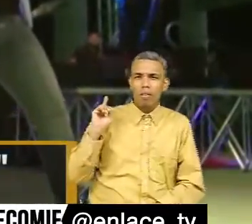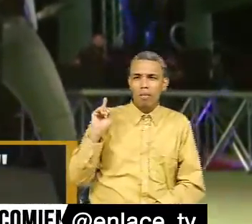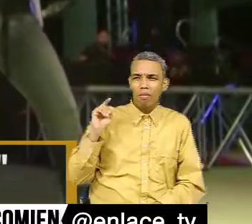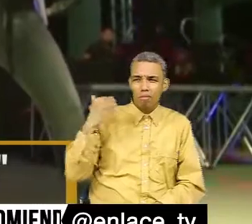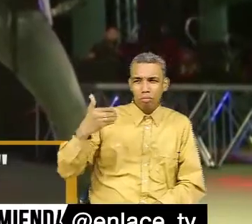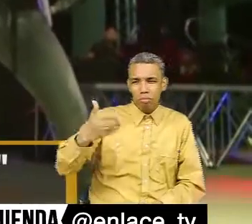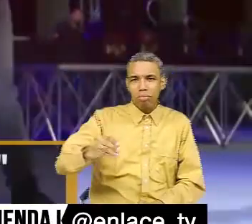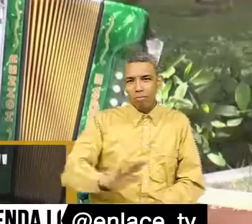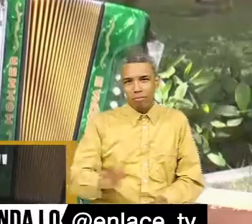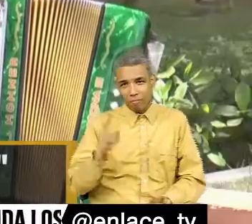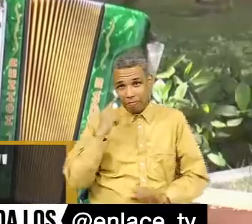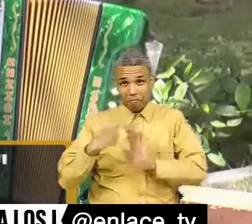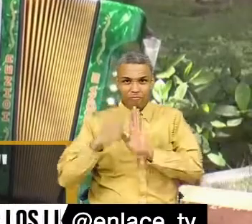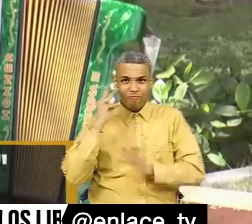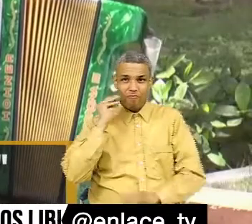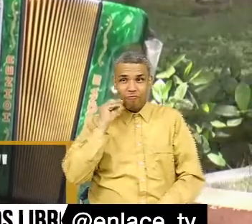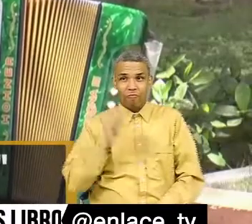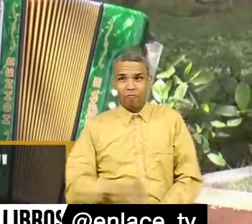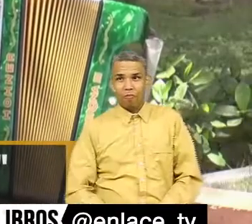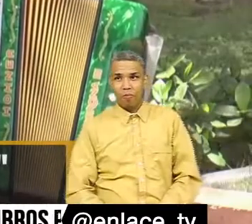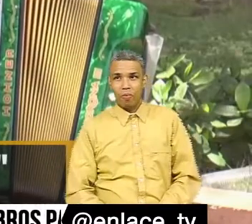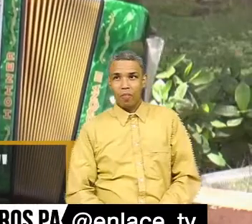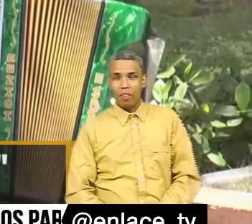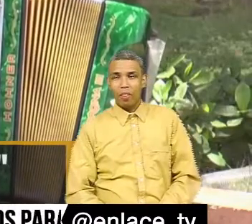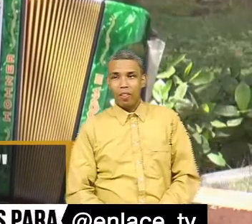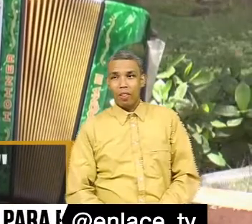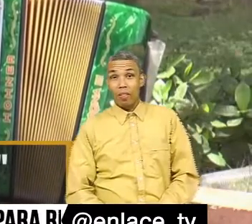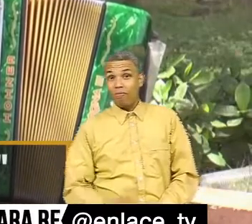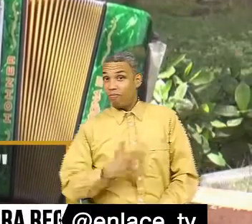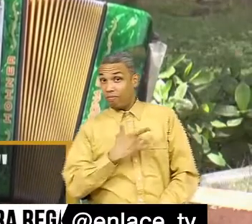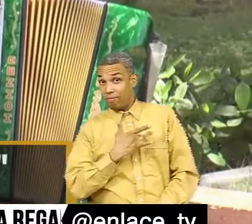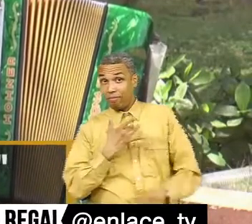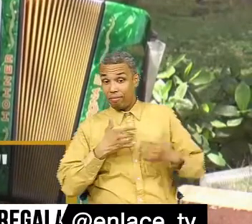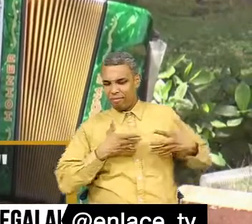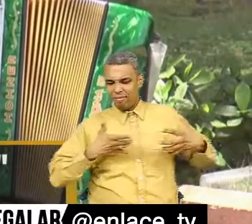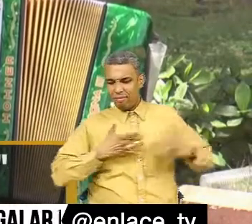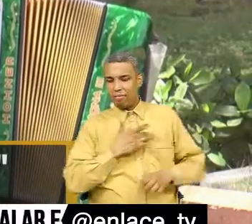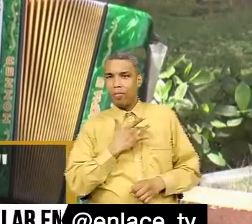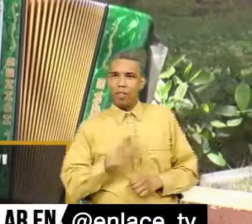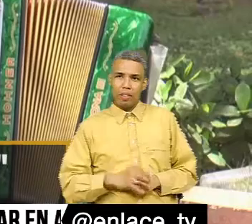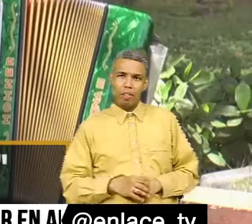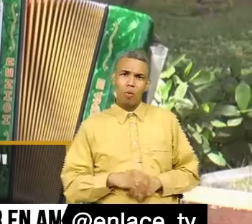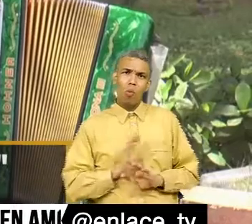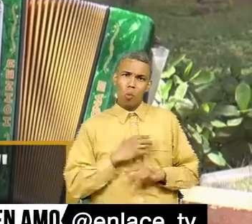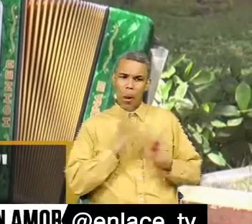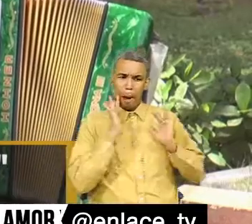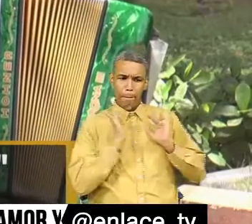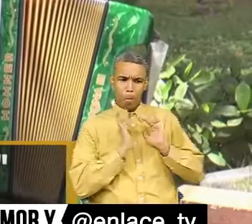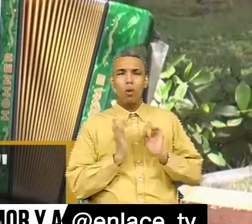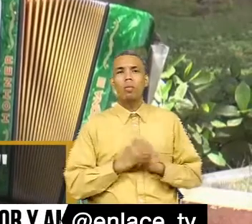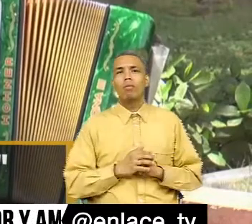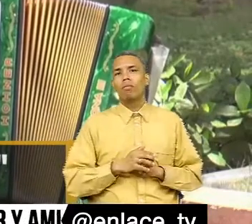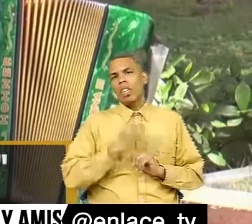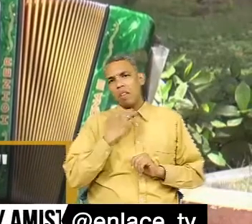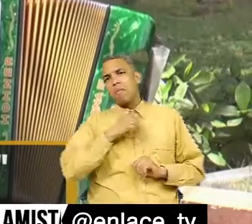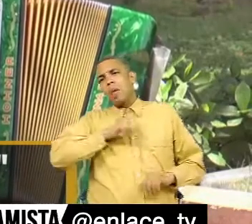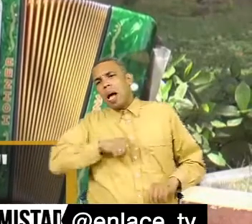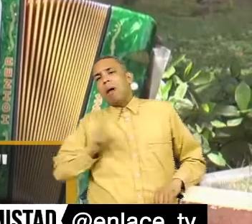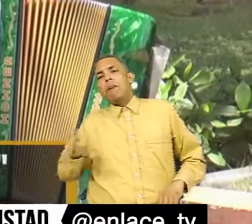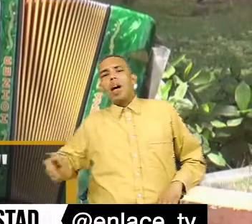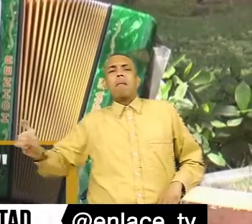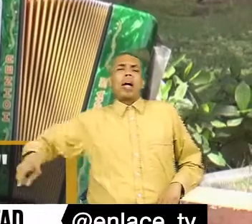como Martín Elías. Esta unión ha caído muy bien porque a medida que nos van viendo en los escenarios que nos presentamos, pues para